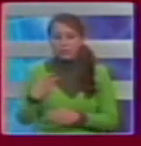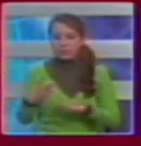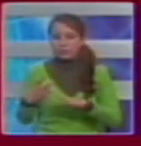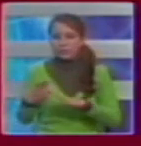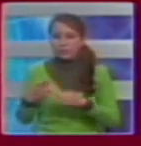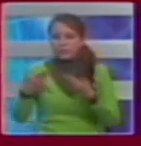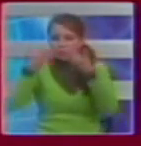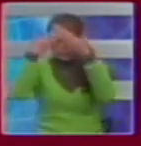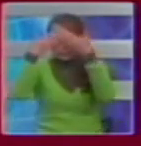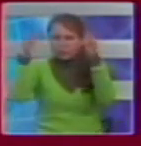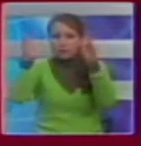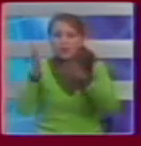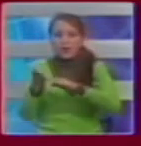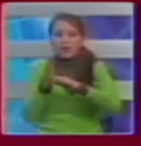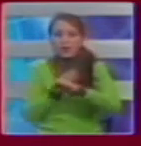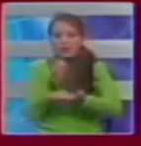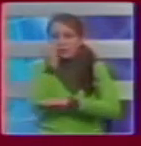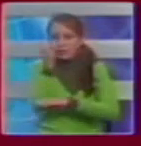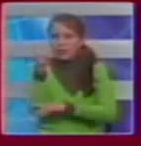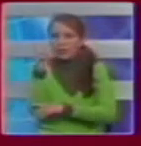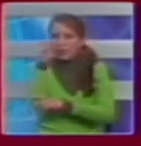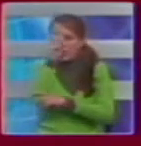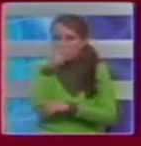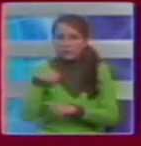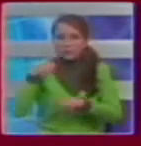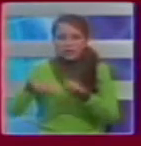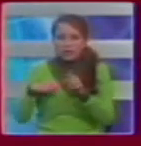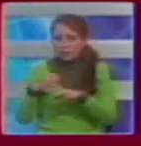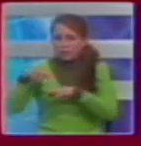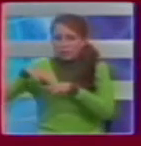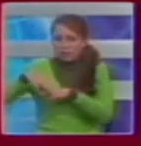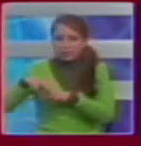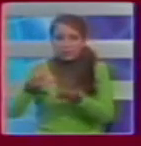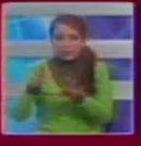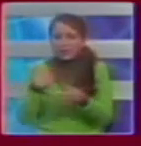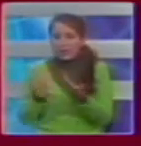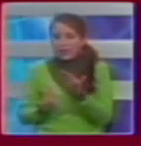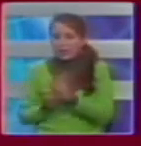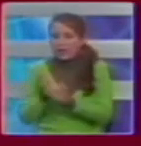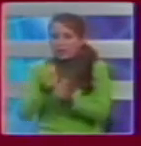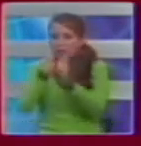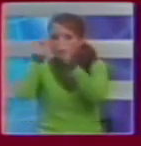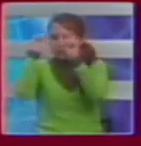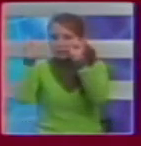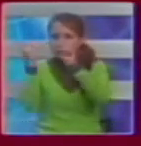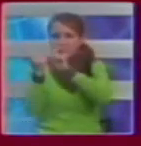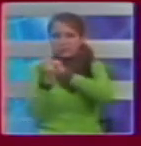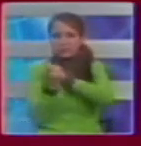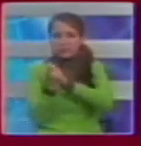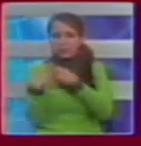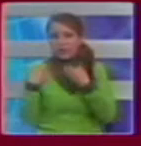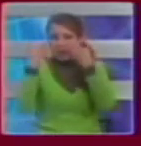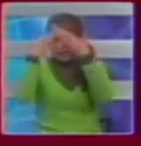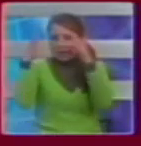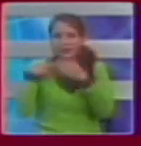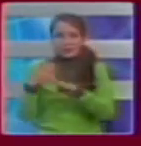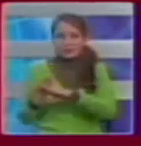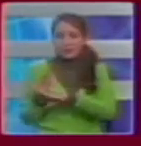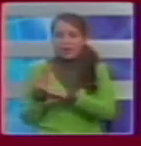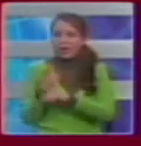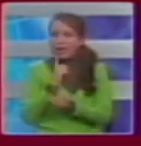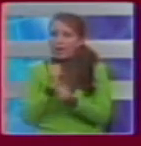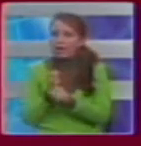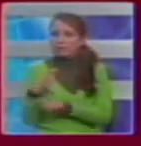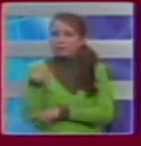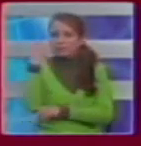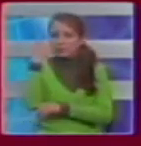ya el tabú que antes era la orquídea es difícil, de cultivarla, pero no, eso ya se va perdiendo, el tabú se va rompiendo. Entonces ya